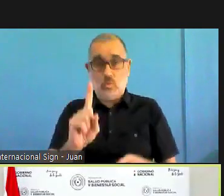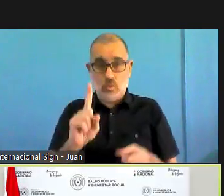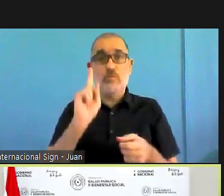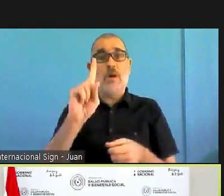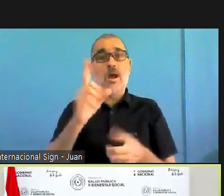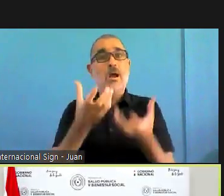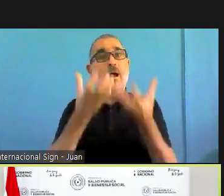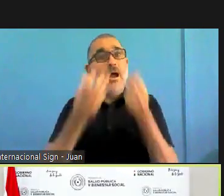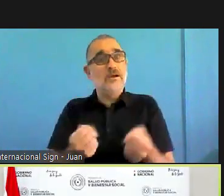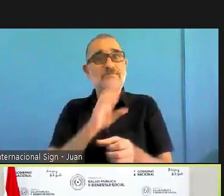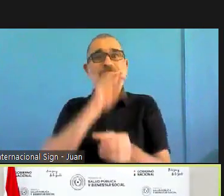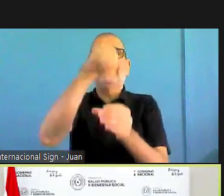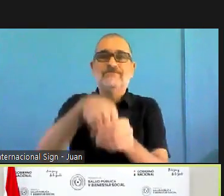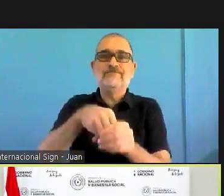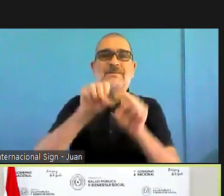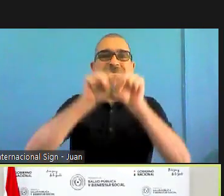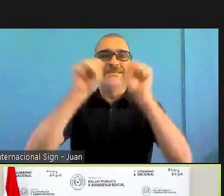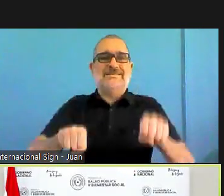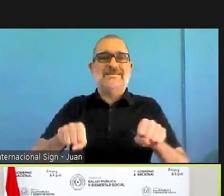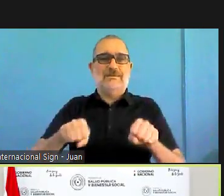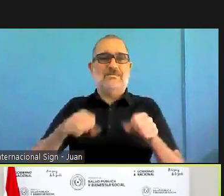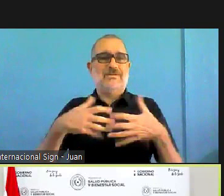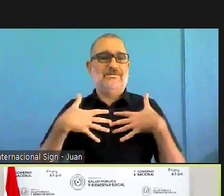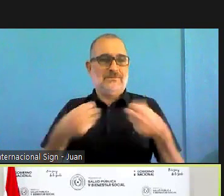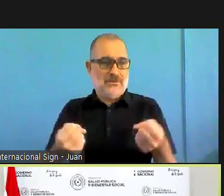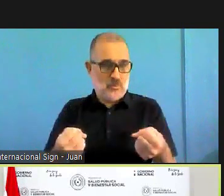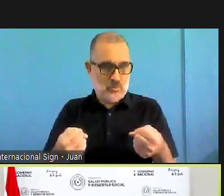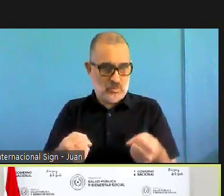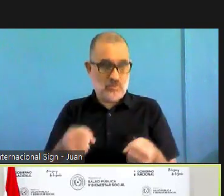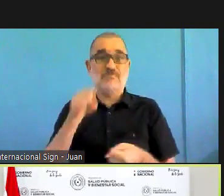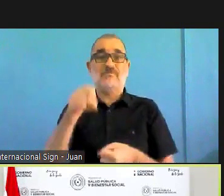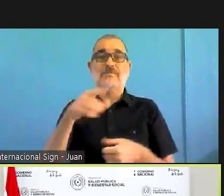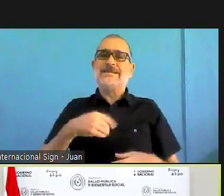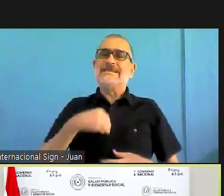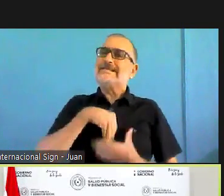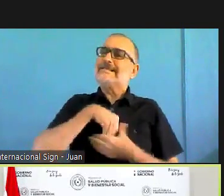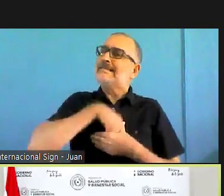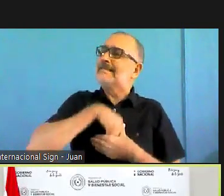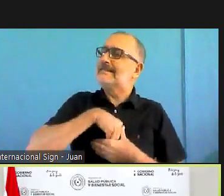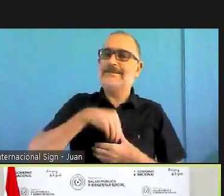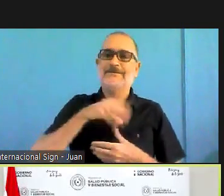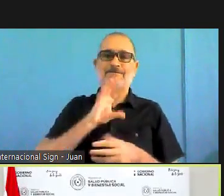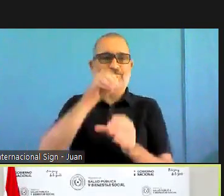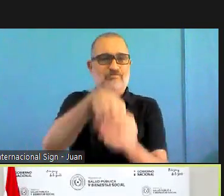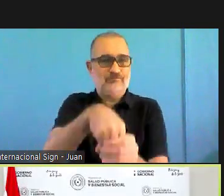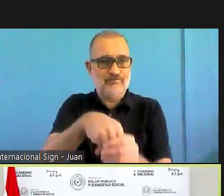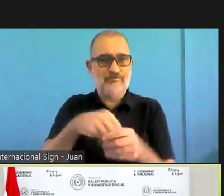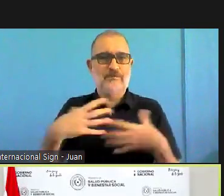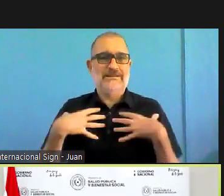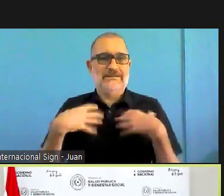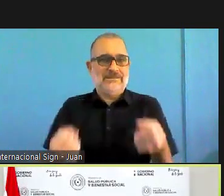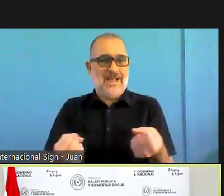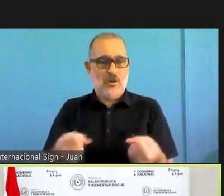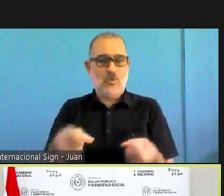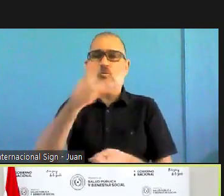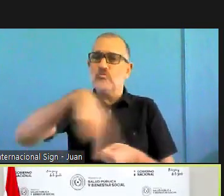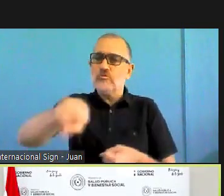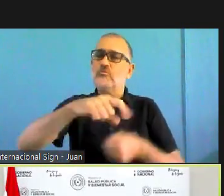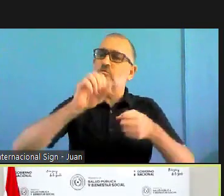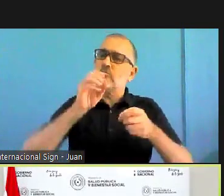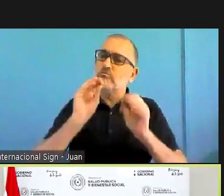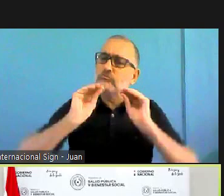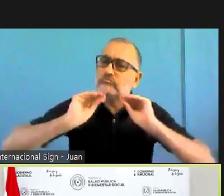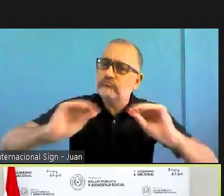red, y vemos un mayor impacto, obviamente, en áreas rurales y en áreas periurbanas. Es el